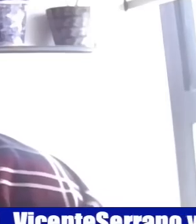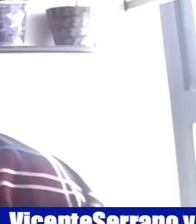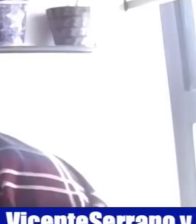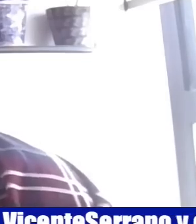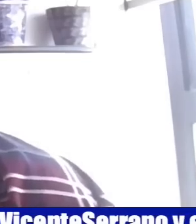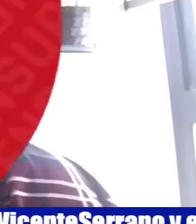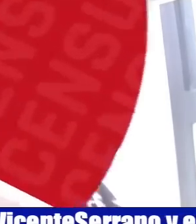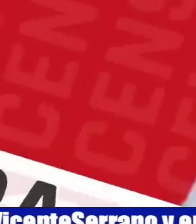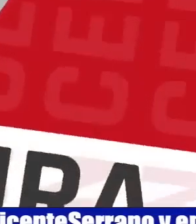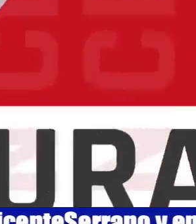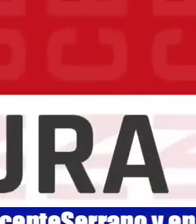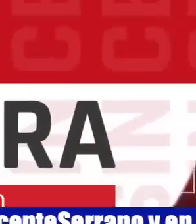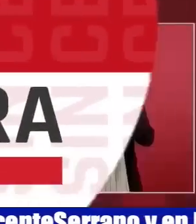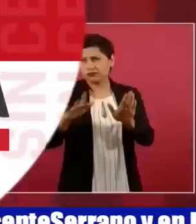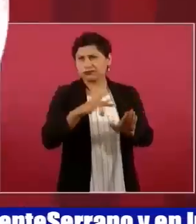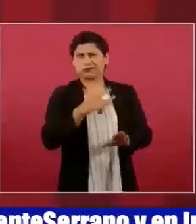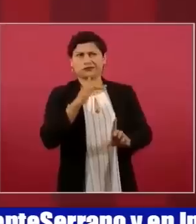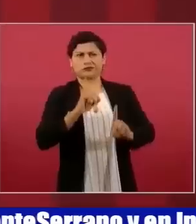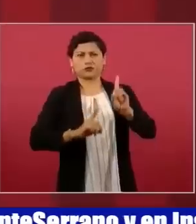esta mañana.